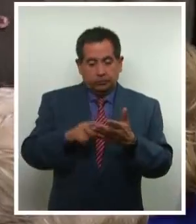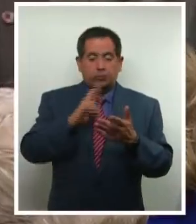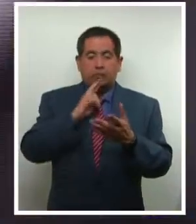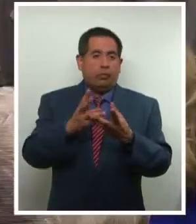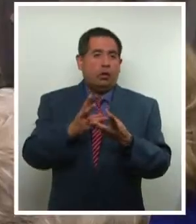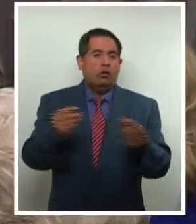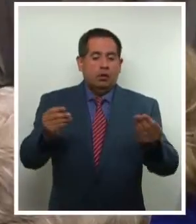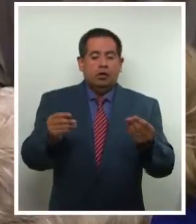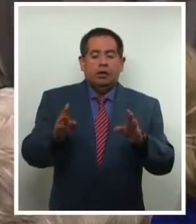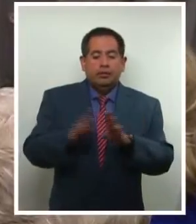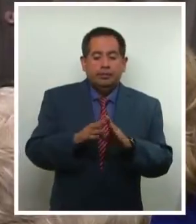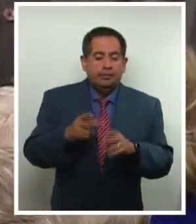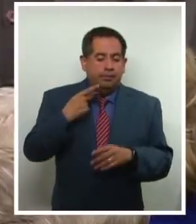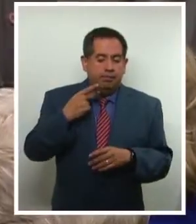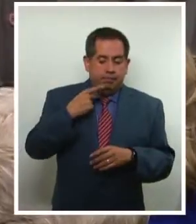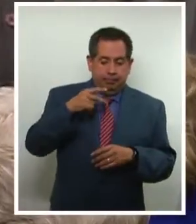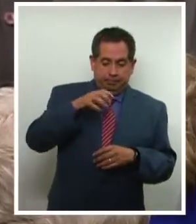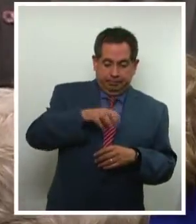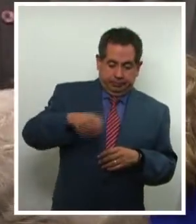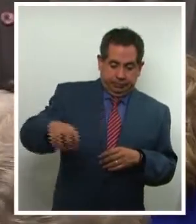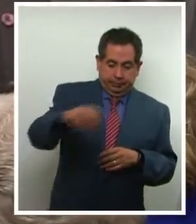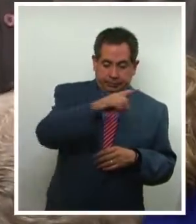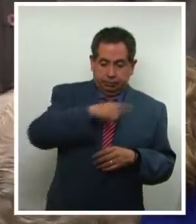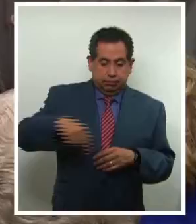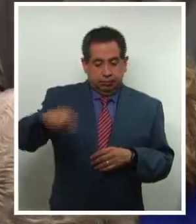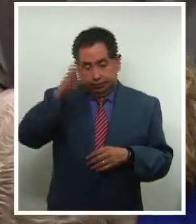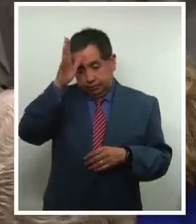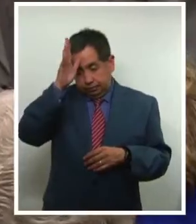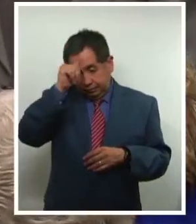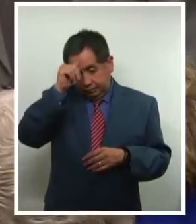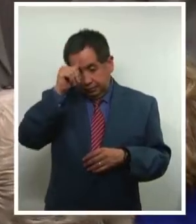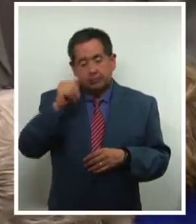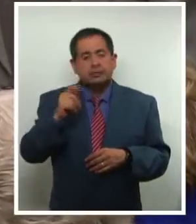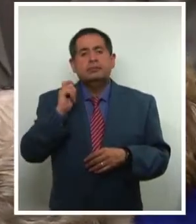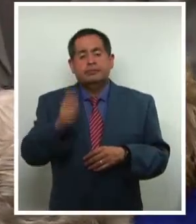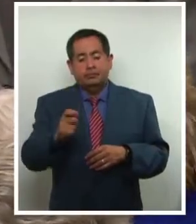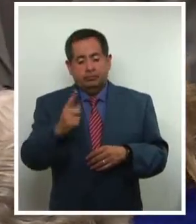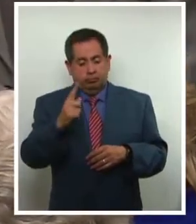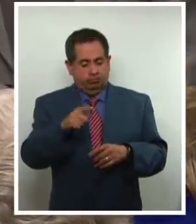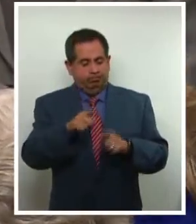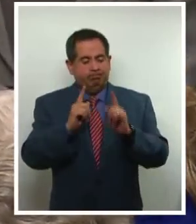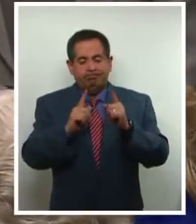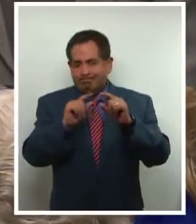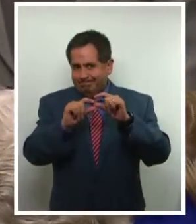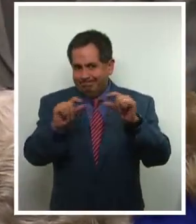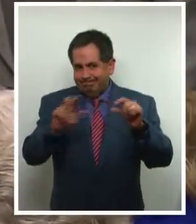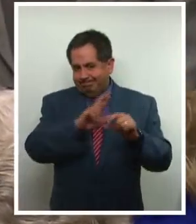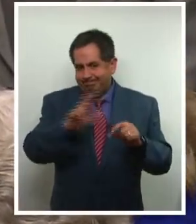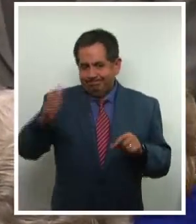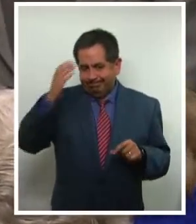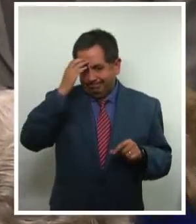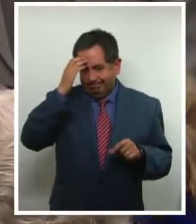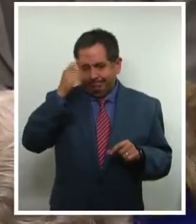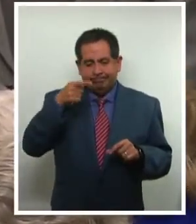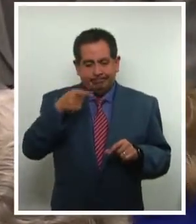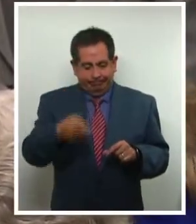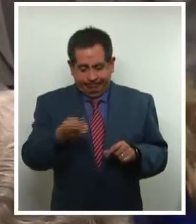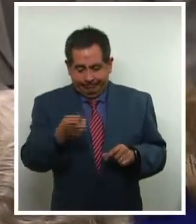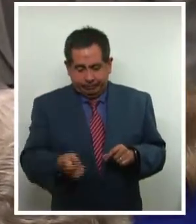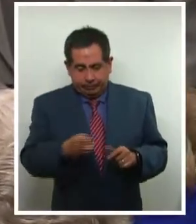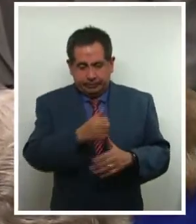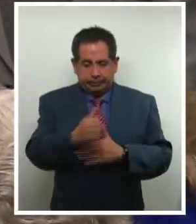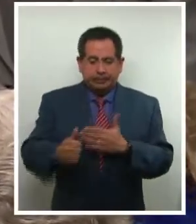los partidos están de acuerdo que el problema es reconocer que esta ciudad